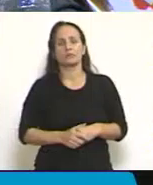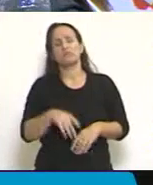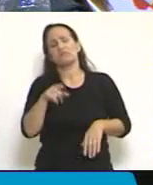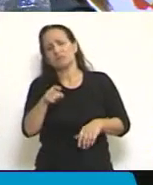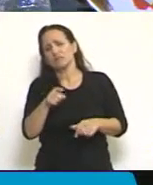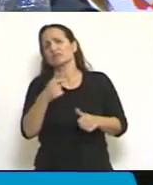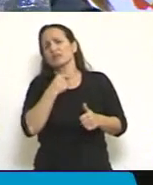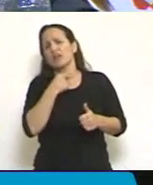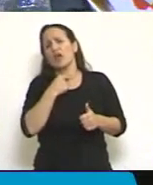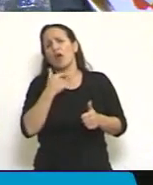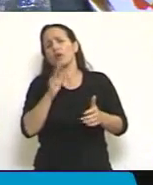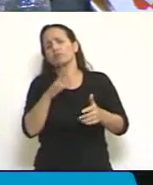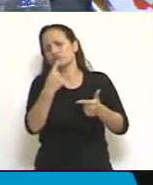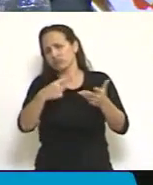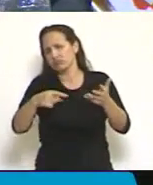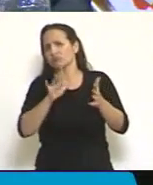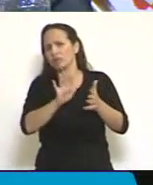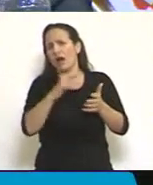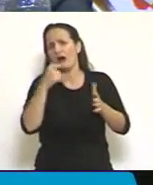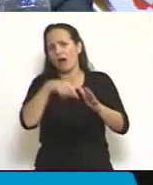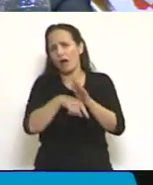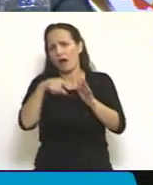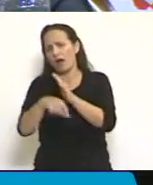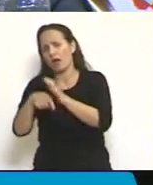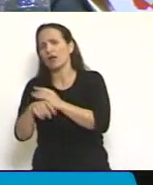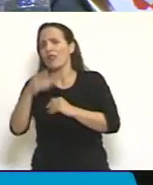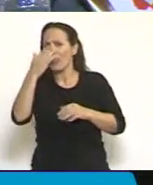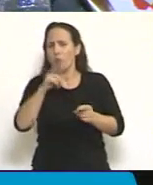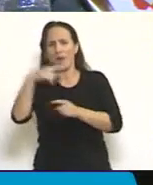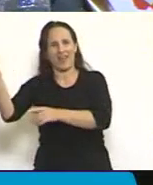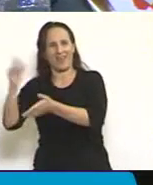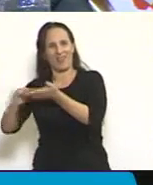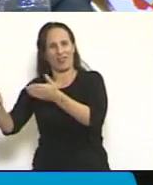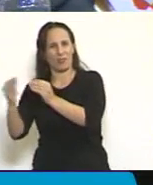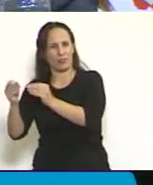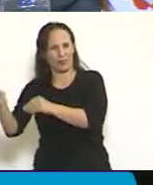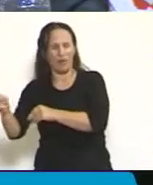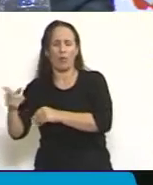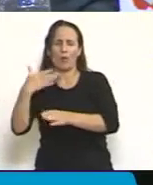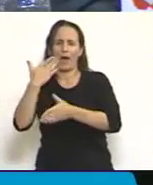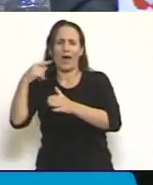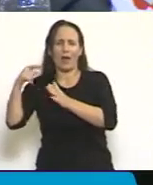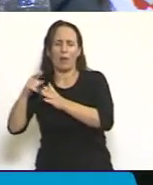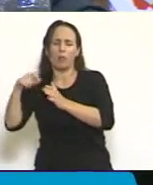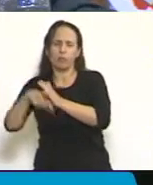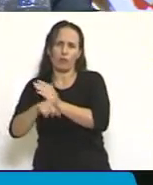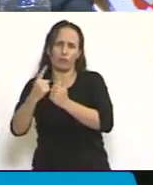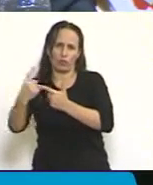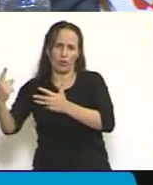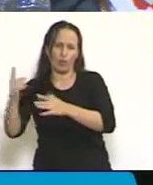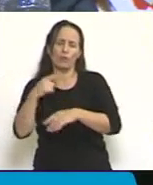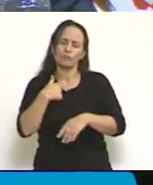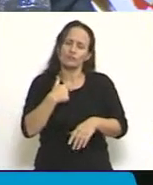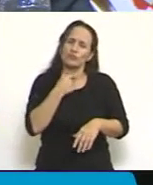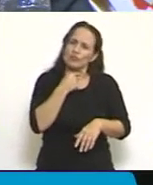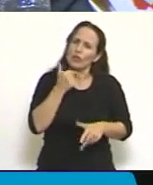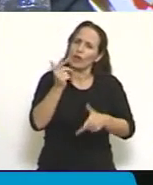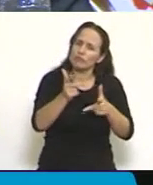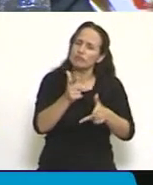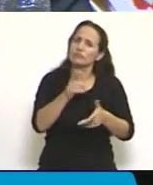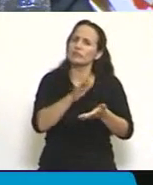haberse previsto en el presupuesto y eso no ocurrió. Y concretamente,